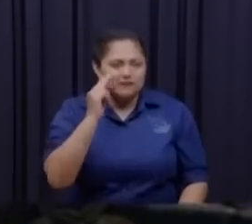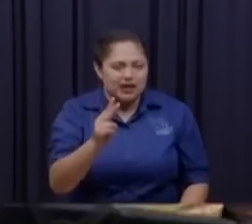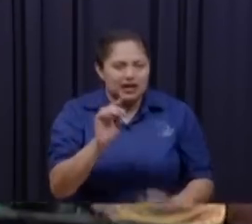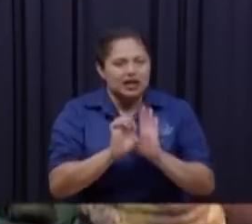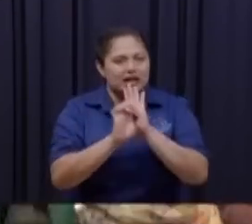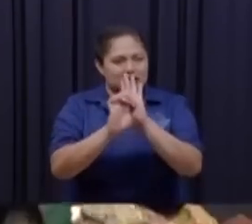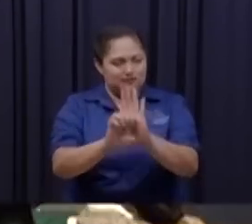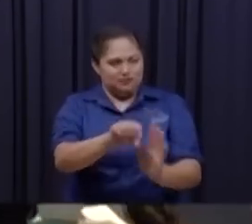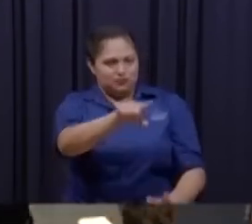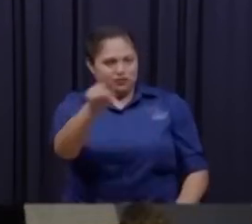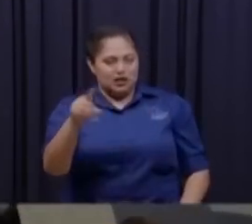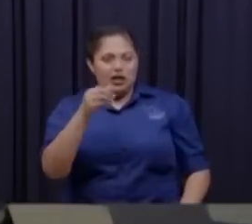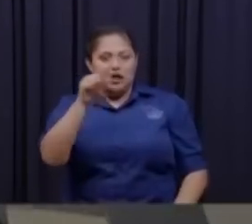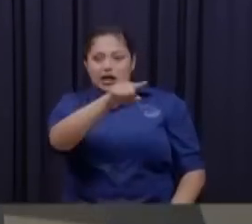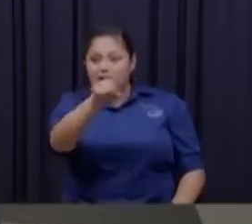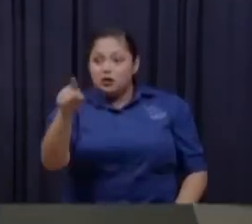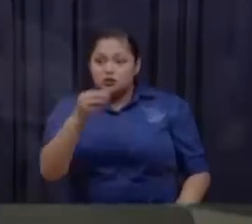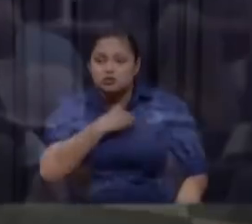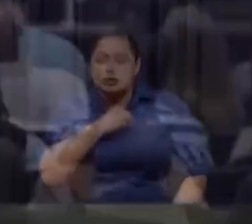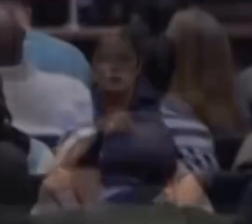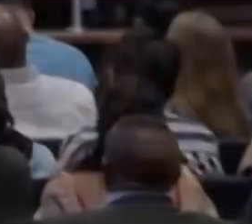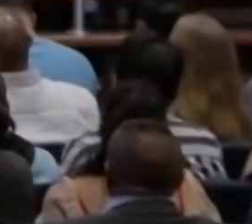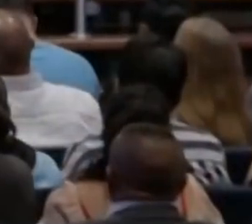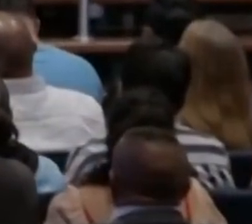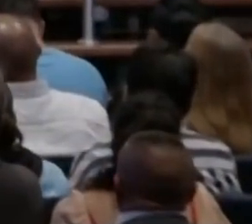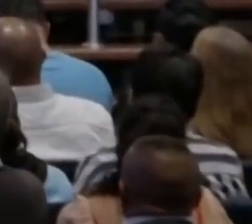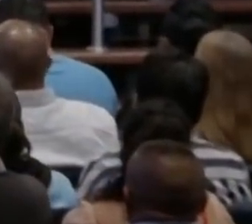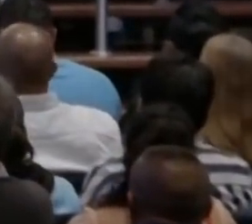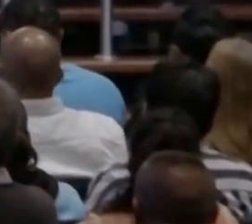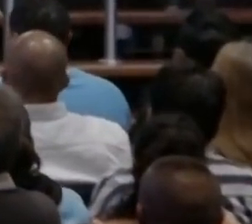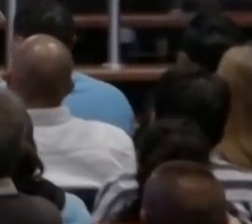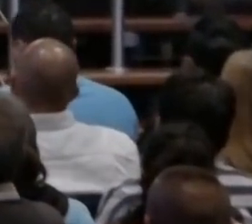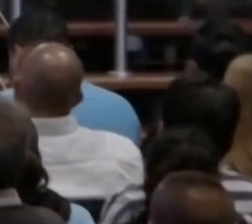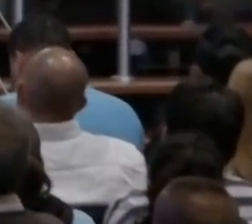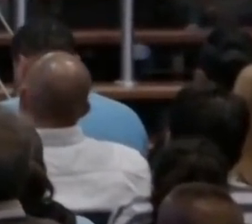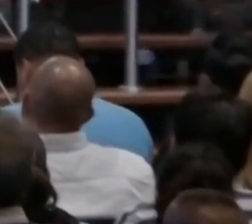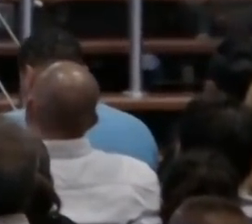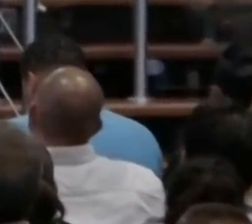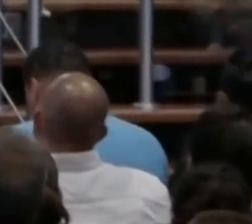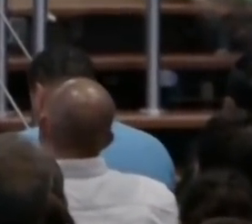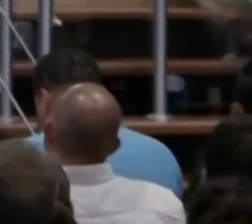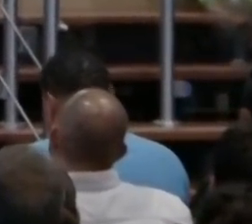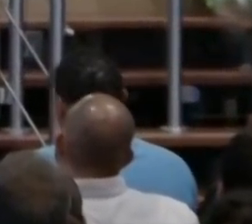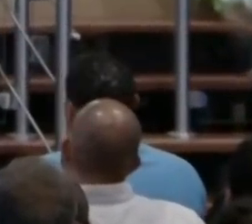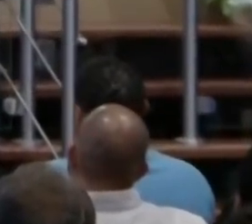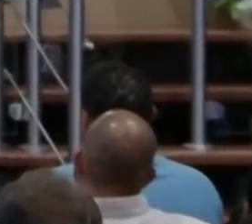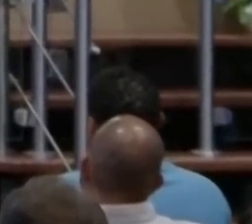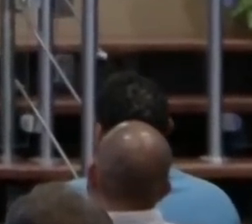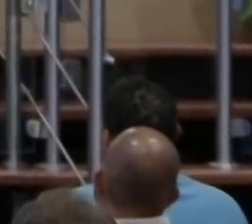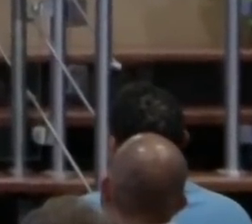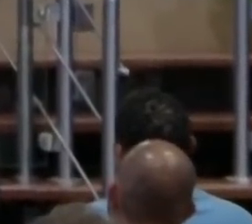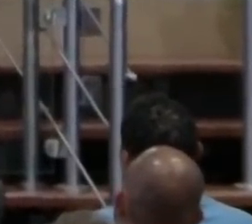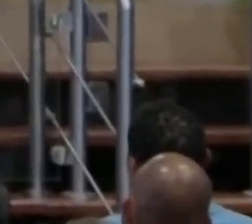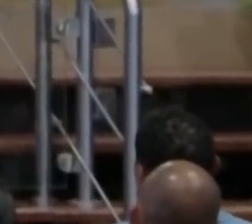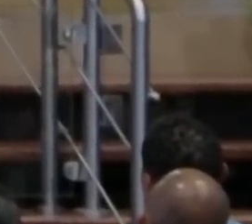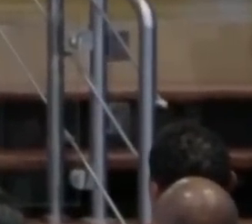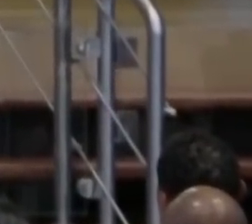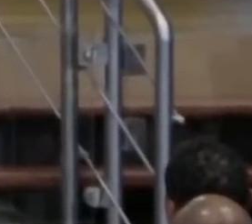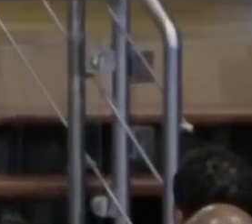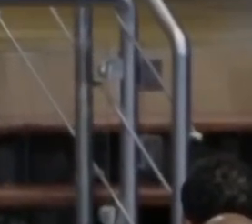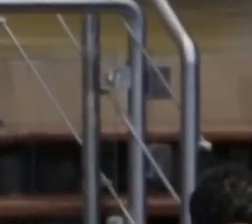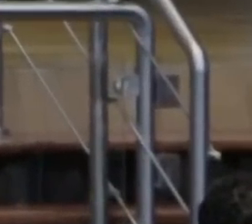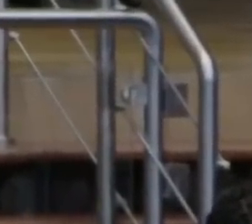ellos quisieron venir al lugar en donde ustedes vienen. De tal manera que yo les recomiendo que usted siga haciendo lo bueno que hace en su